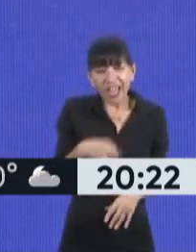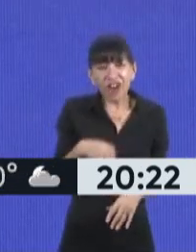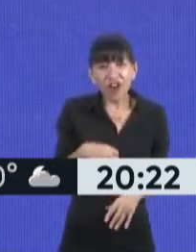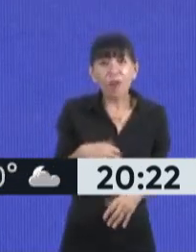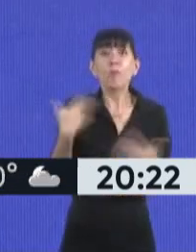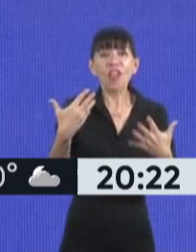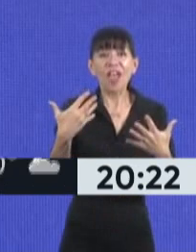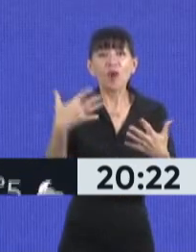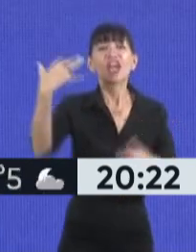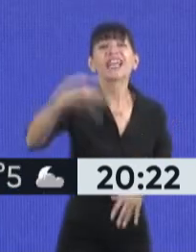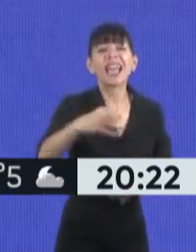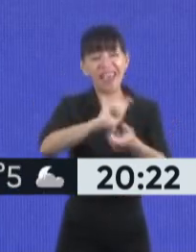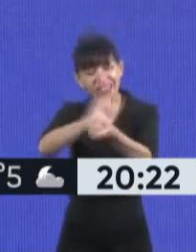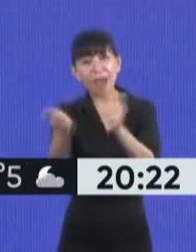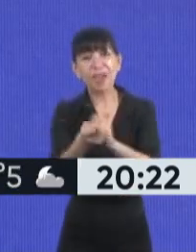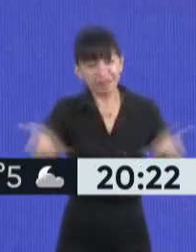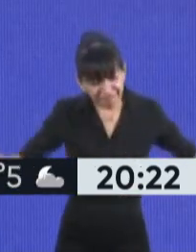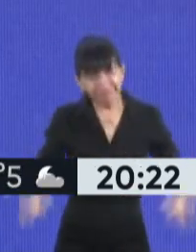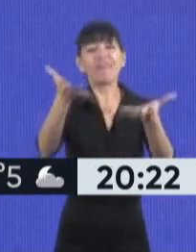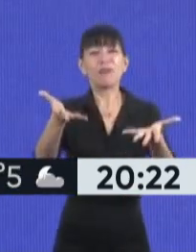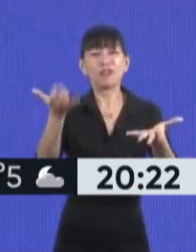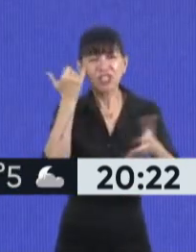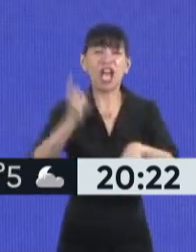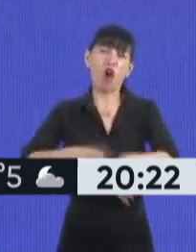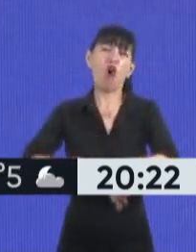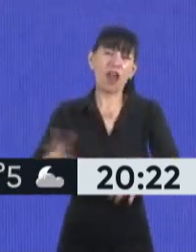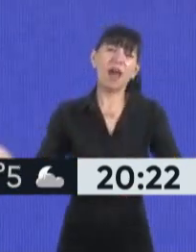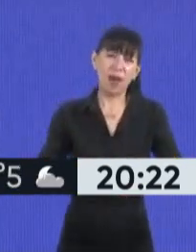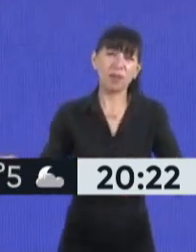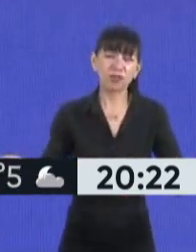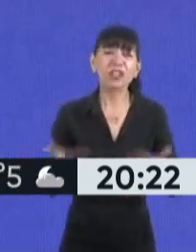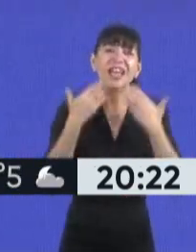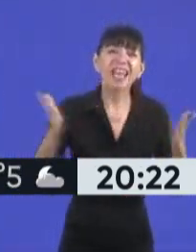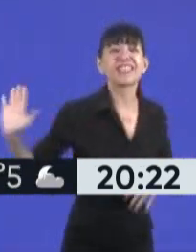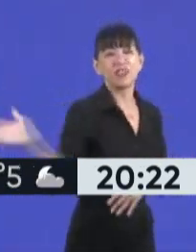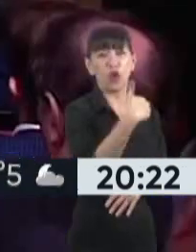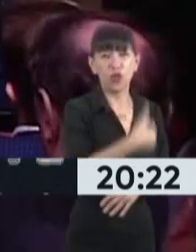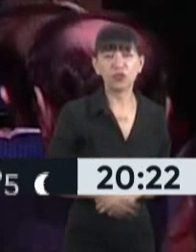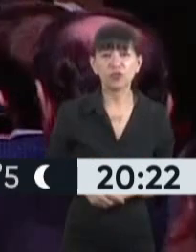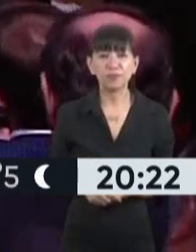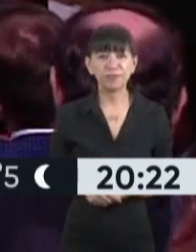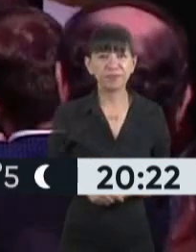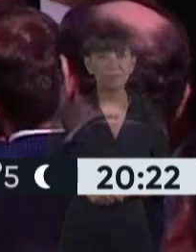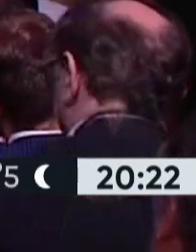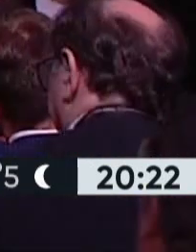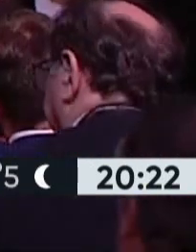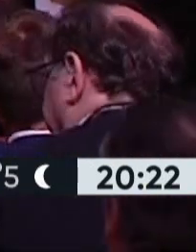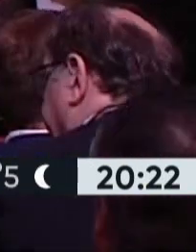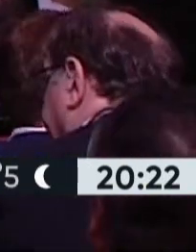realidad. Hagámoslo. Ya es hora. Muchas gracias a todos y todas.